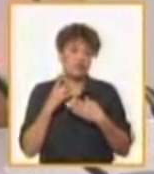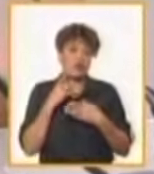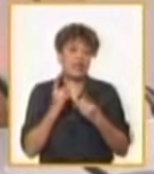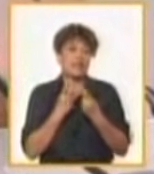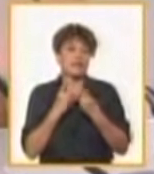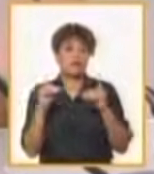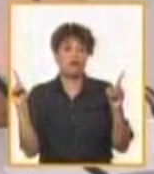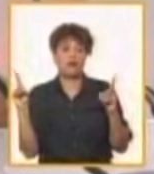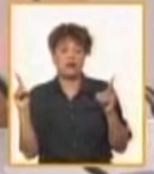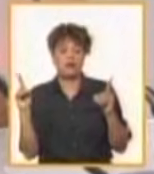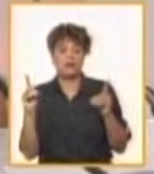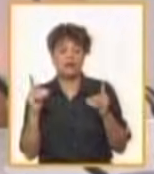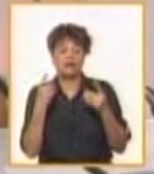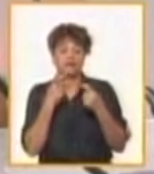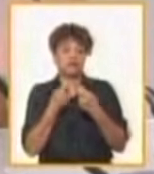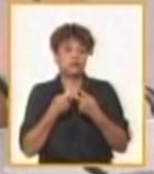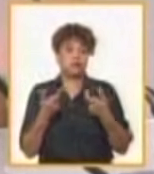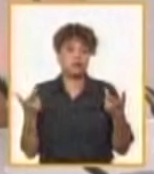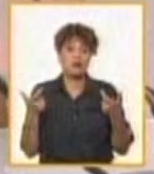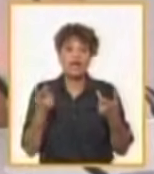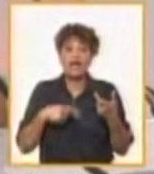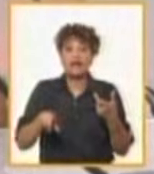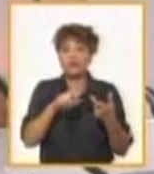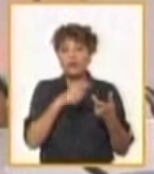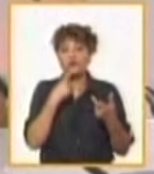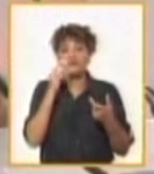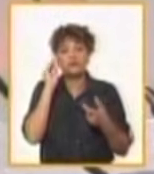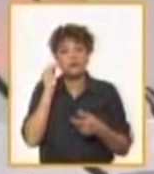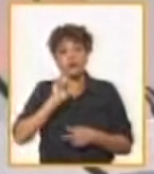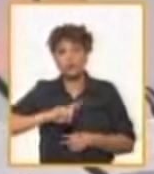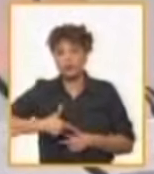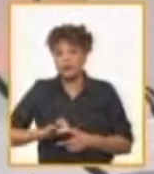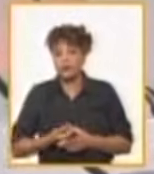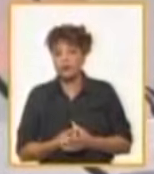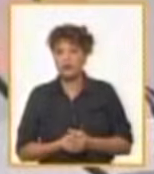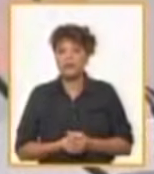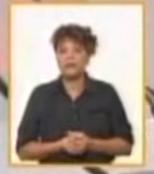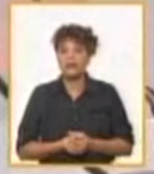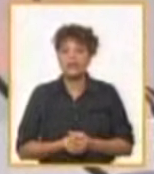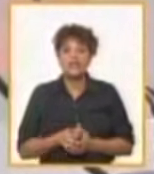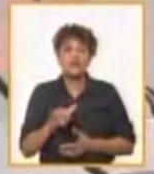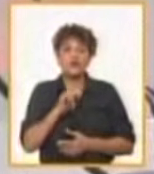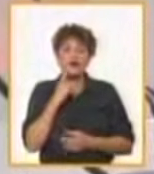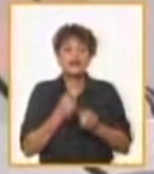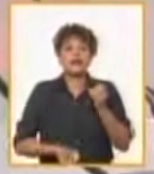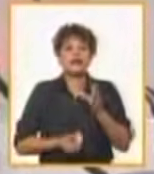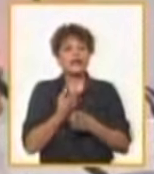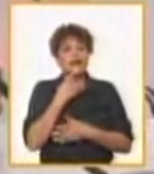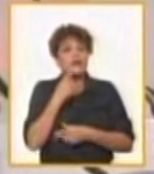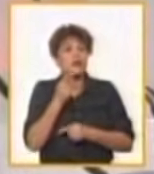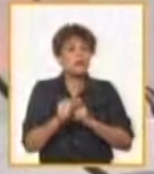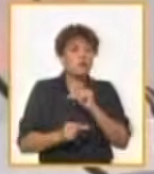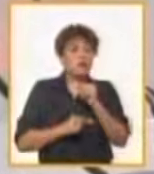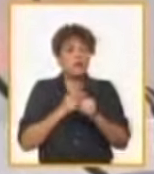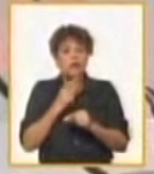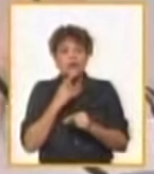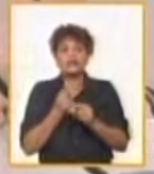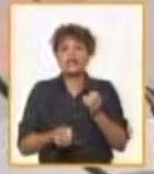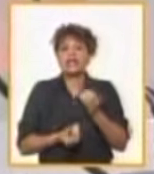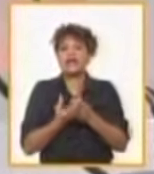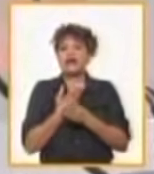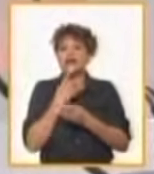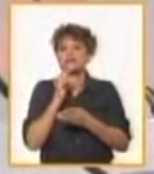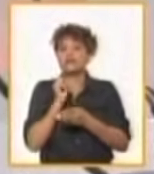democrático y masivo a la cultura, las garantías materiales para que los creadores pudieran desarrollar su obra sin